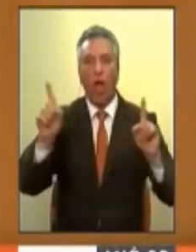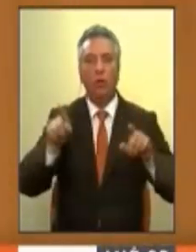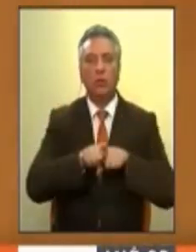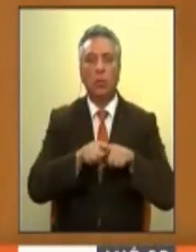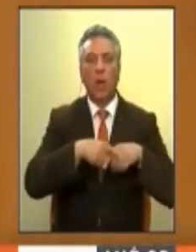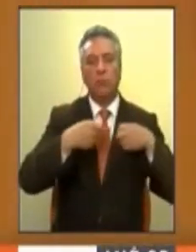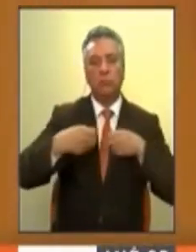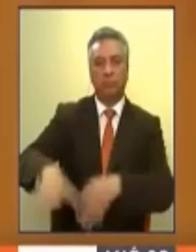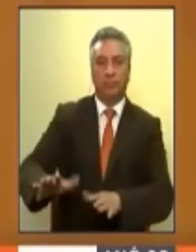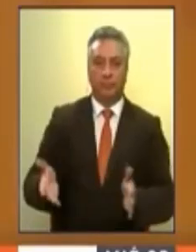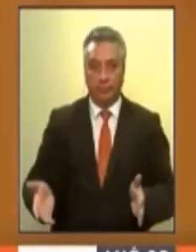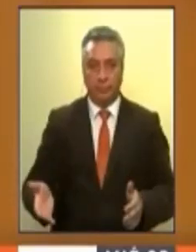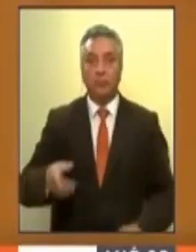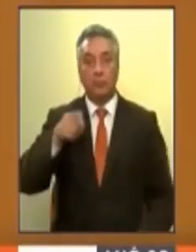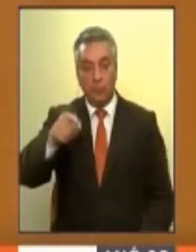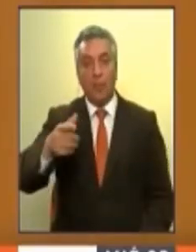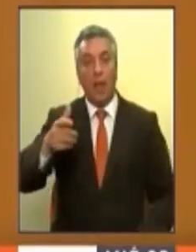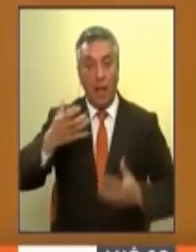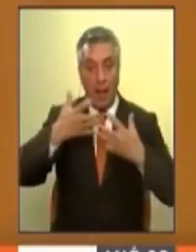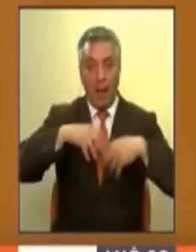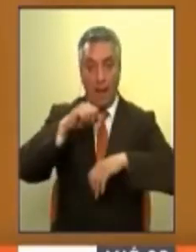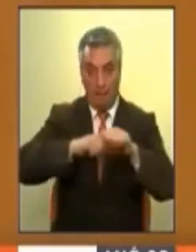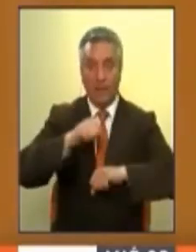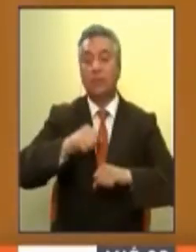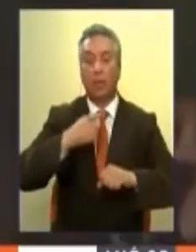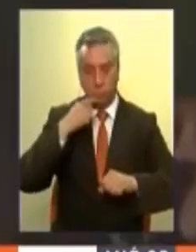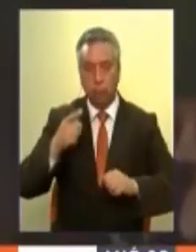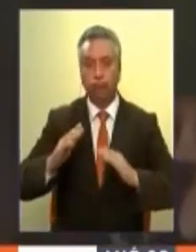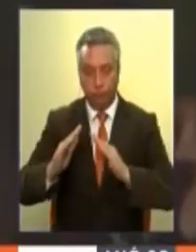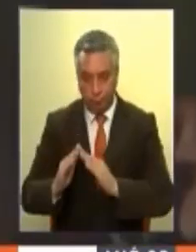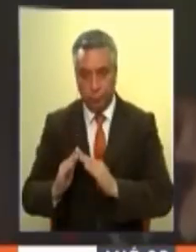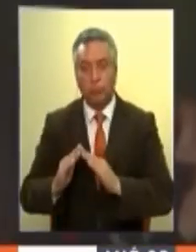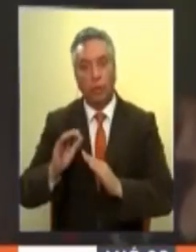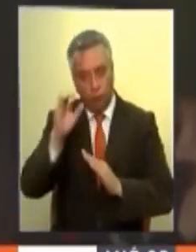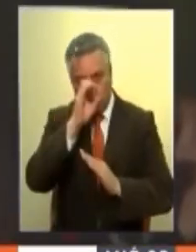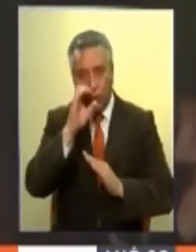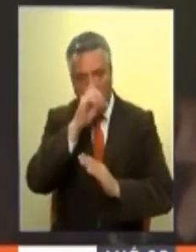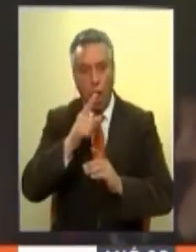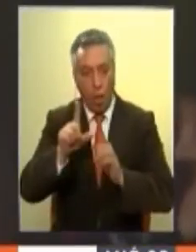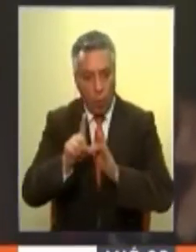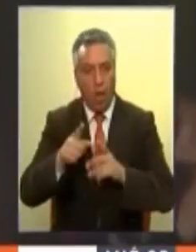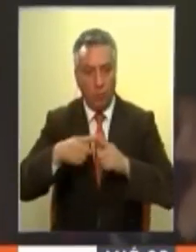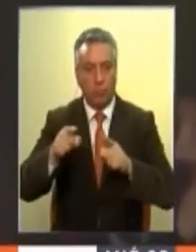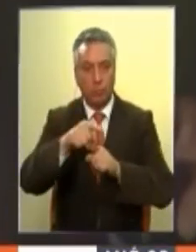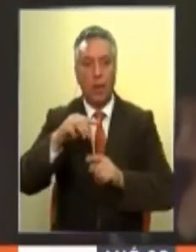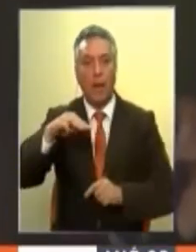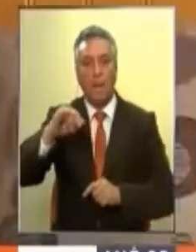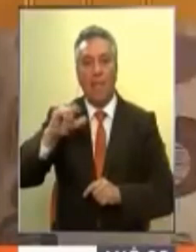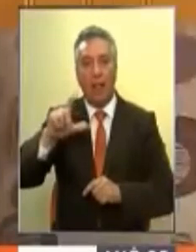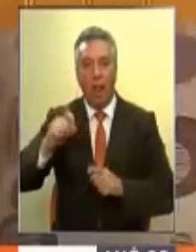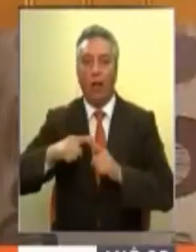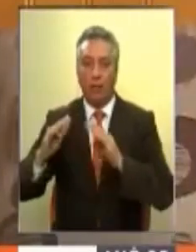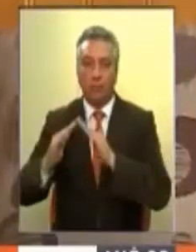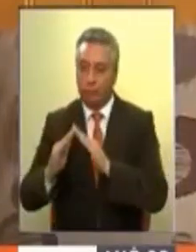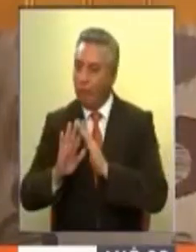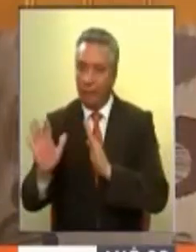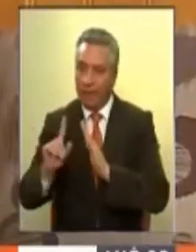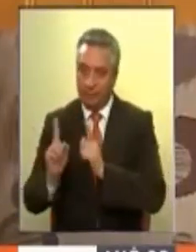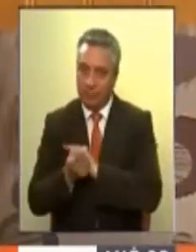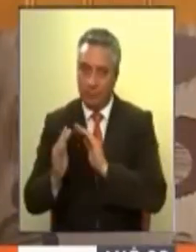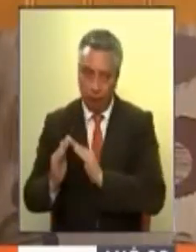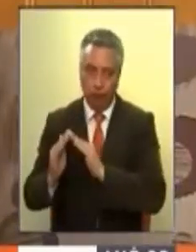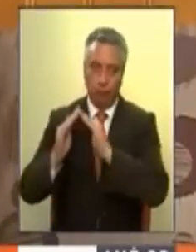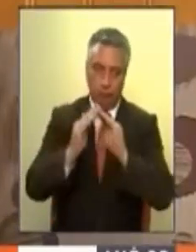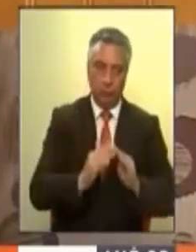compromete a las empresas a reubicarlas, como el caso de Ángela, quien ya accedió a buscar un nuevo lugar para la Nimita del Milo. Algo importante, sí,